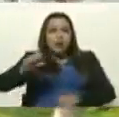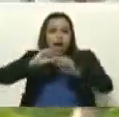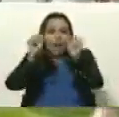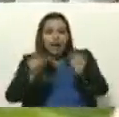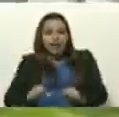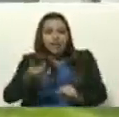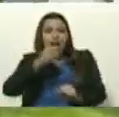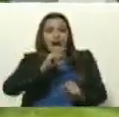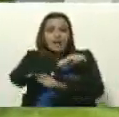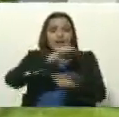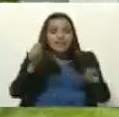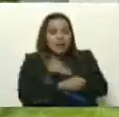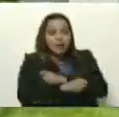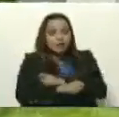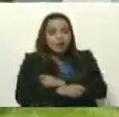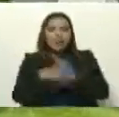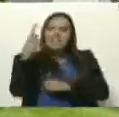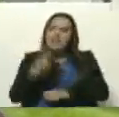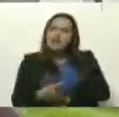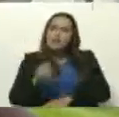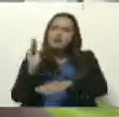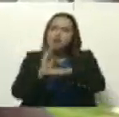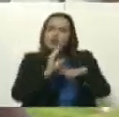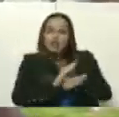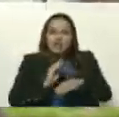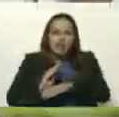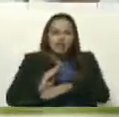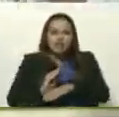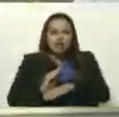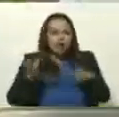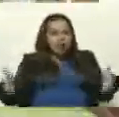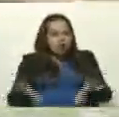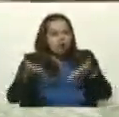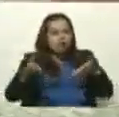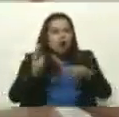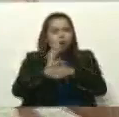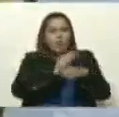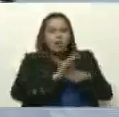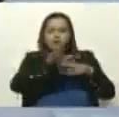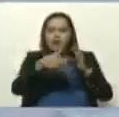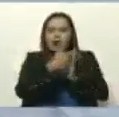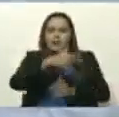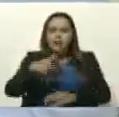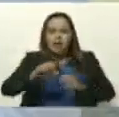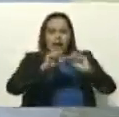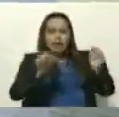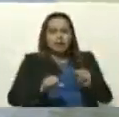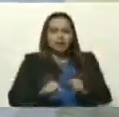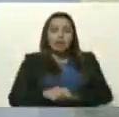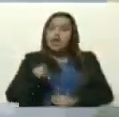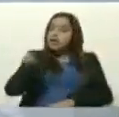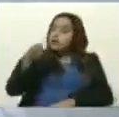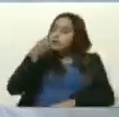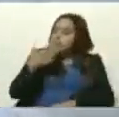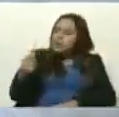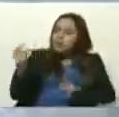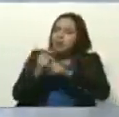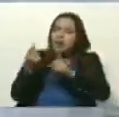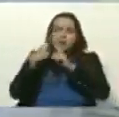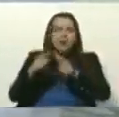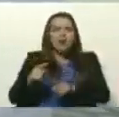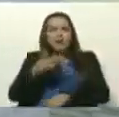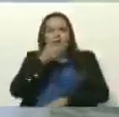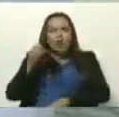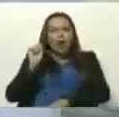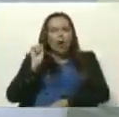de cambio debemos necesariamente cuidar y proteger a nuestros artistas o que de roberto lo que dijiste está bellísimo pero que mejoras puntuales y